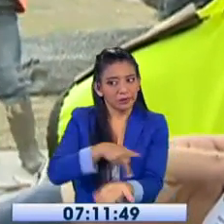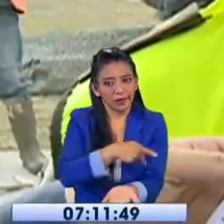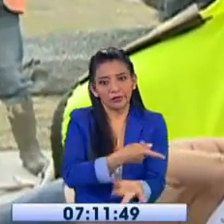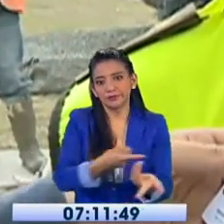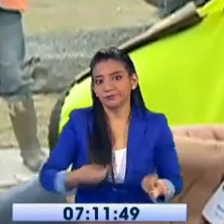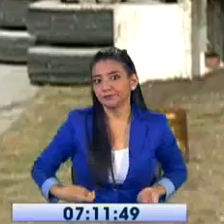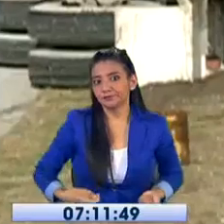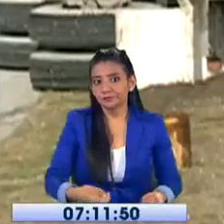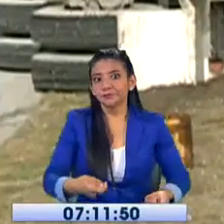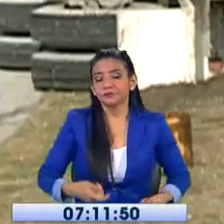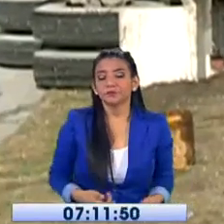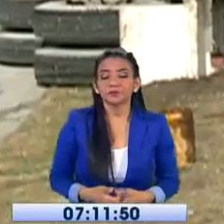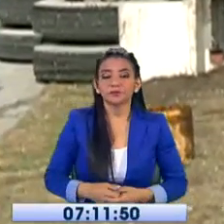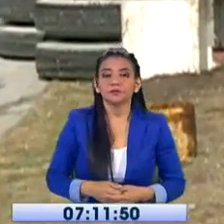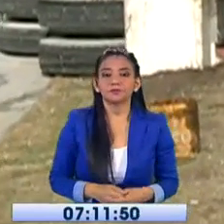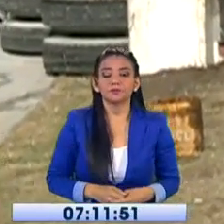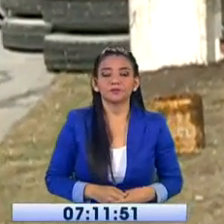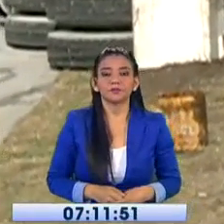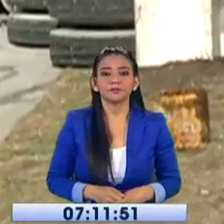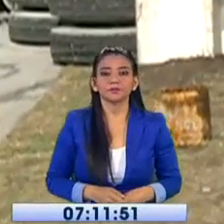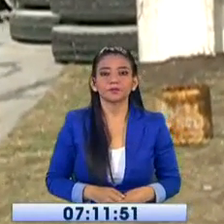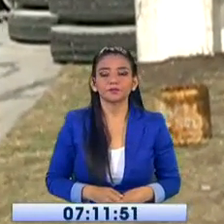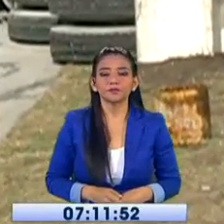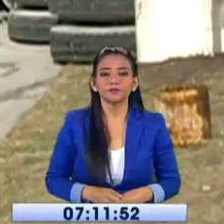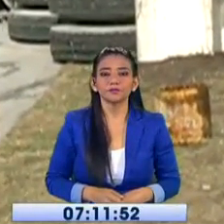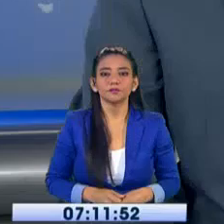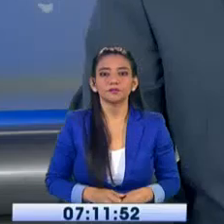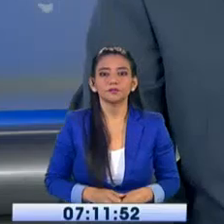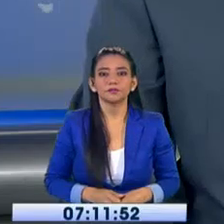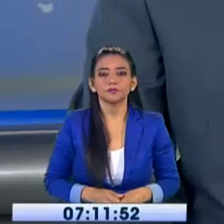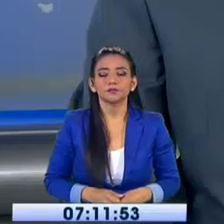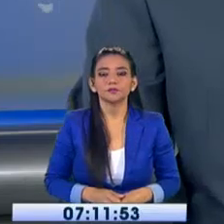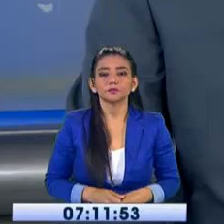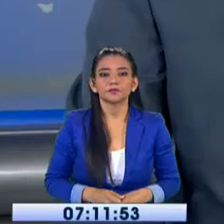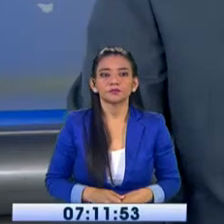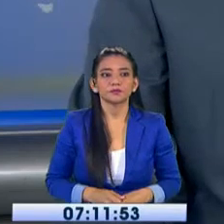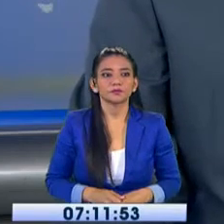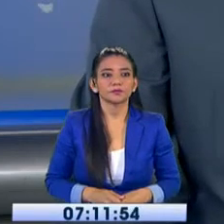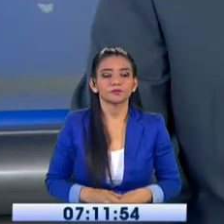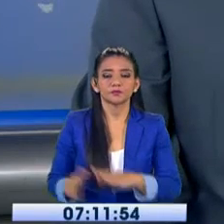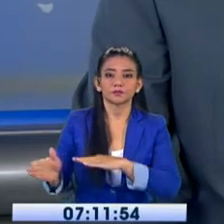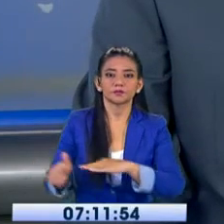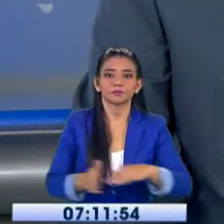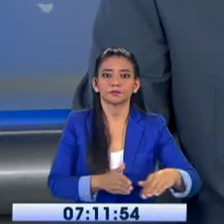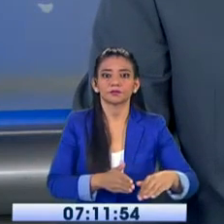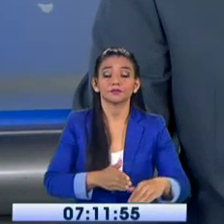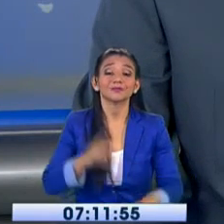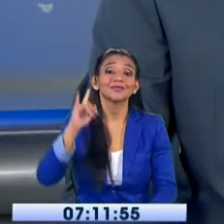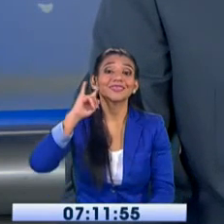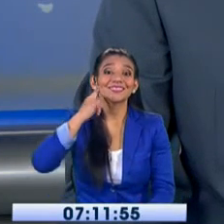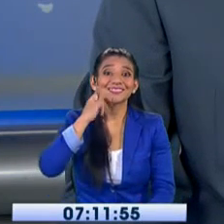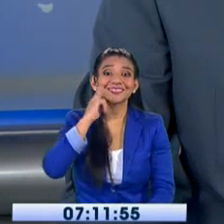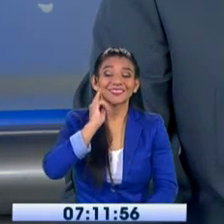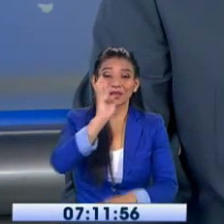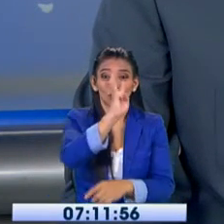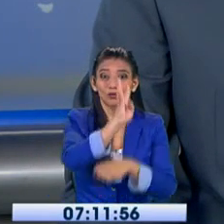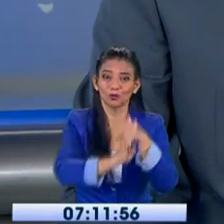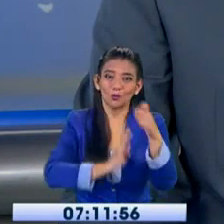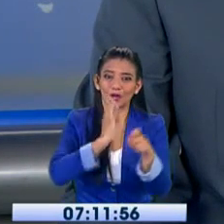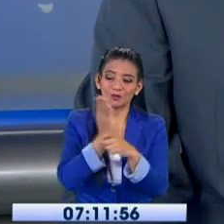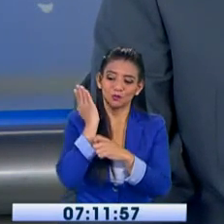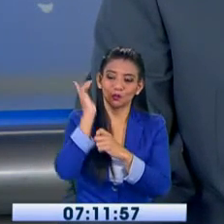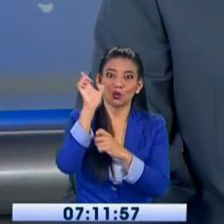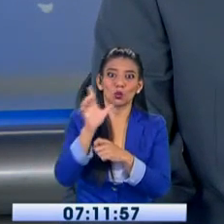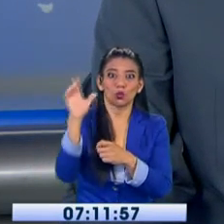ante la autoridad competente. Informó Adriana Rojas. Los familiares de Virginia, la niña de 4 años que falleció el pasado lunes